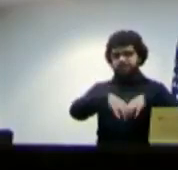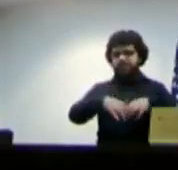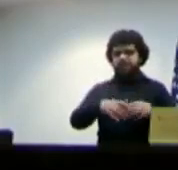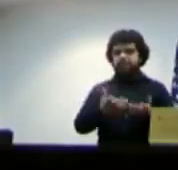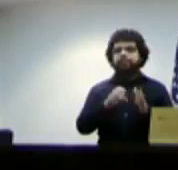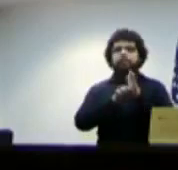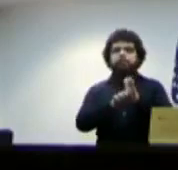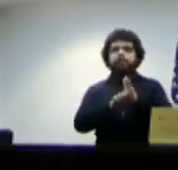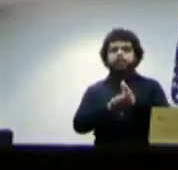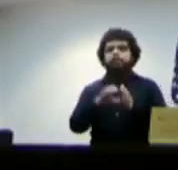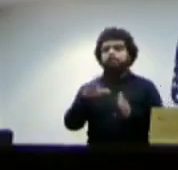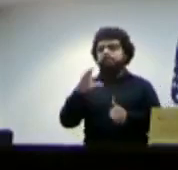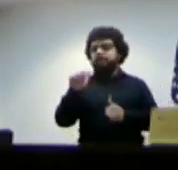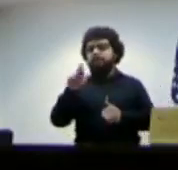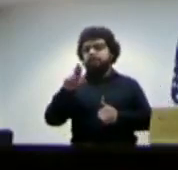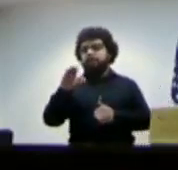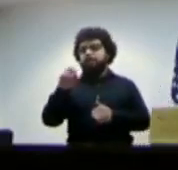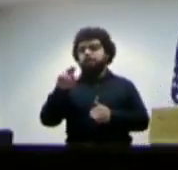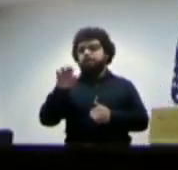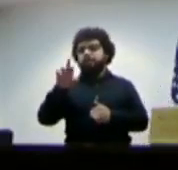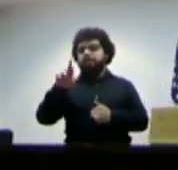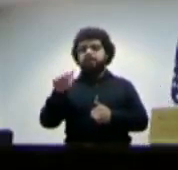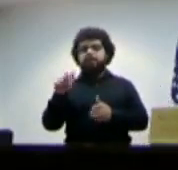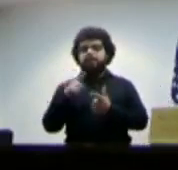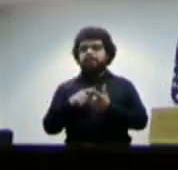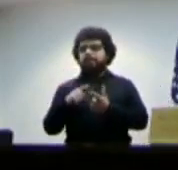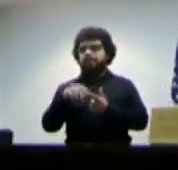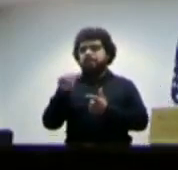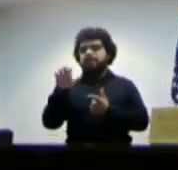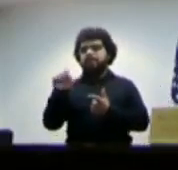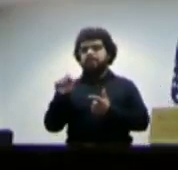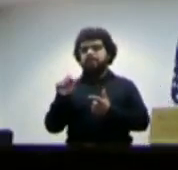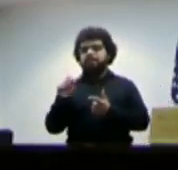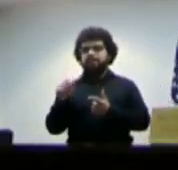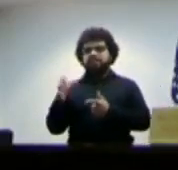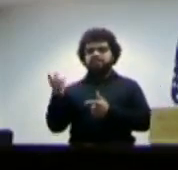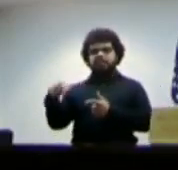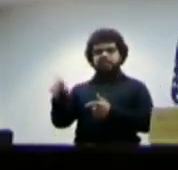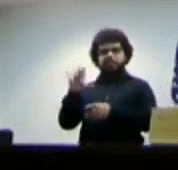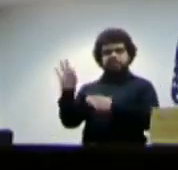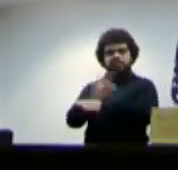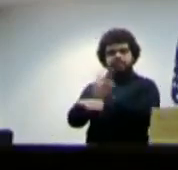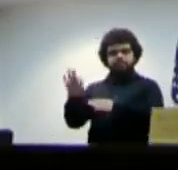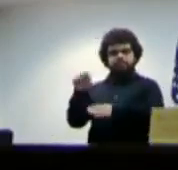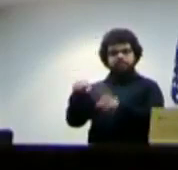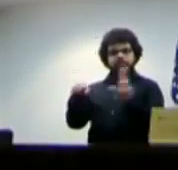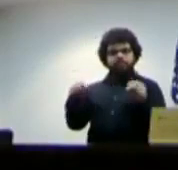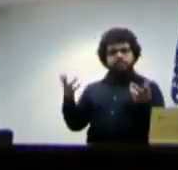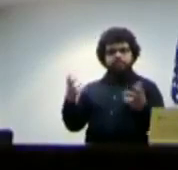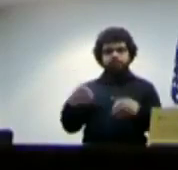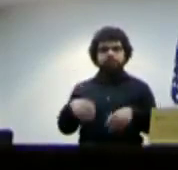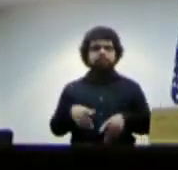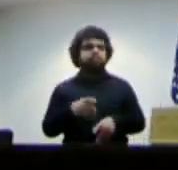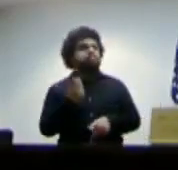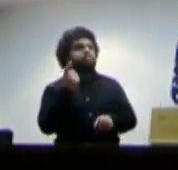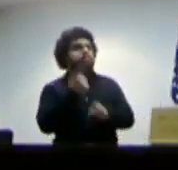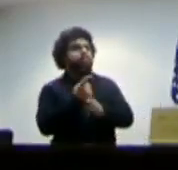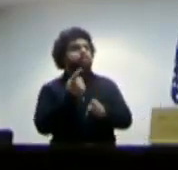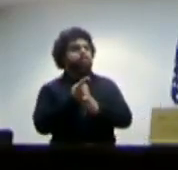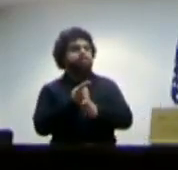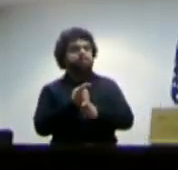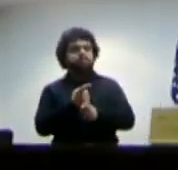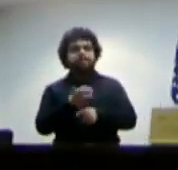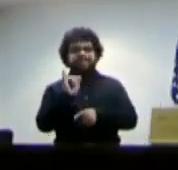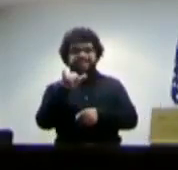ejemplo, la carbonera AES, ¿cuál era la situación de las demás? ¿Estaban funcionando o no? Eso es correcto, eso es una pregunta